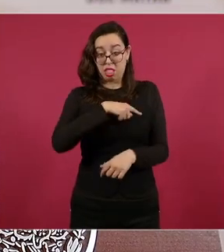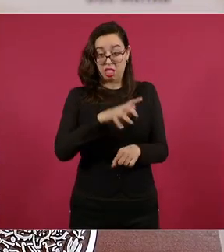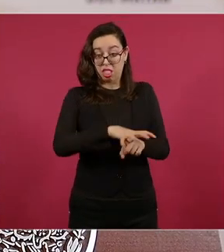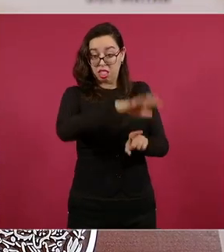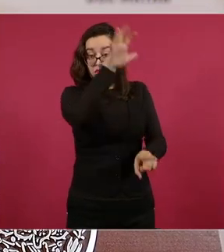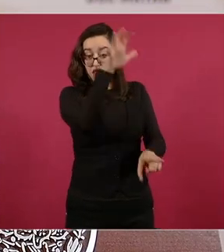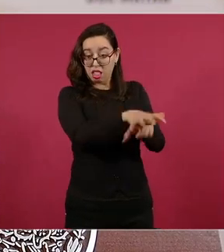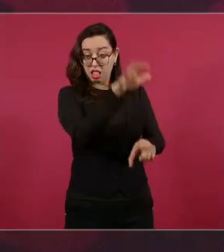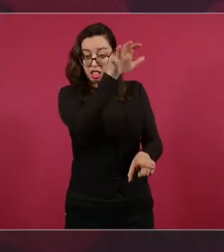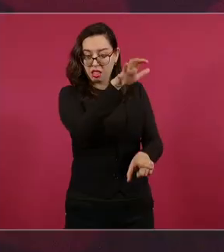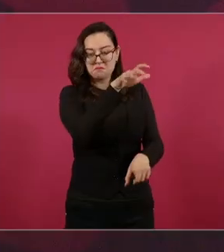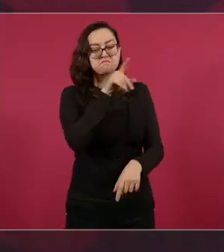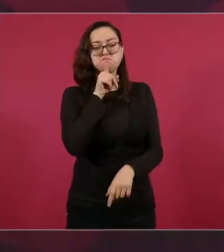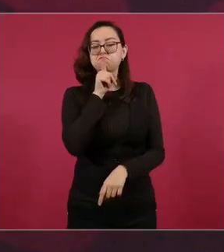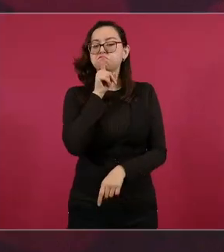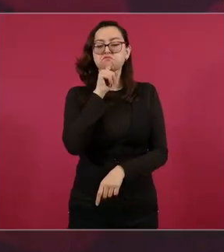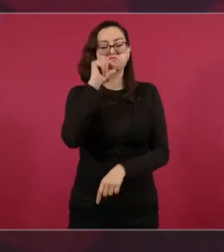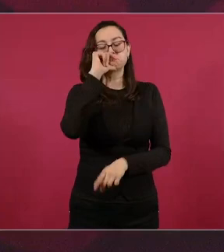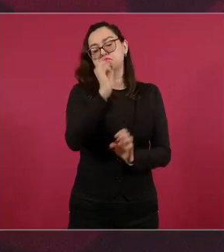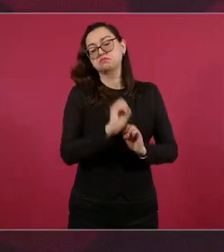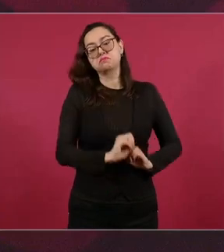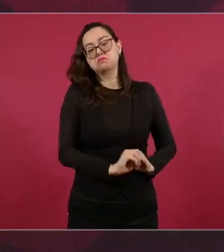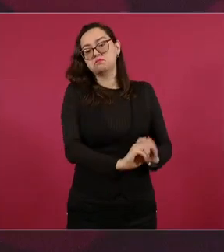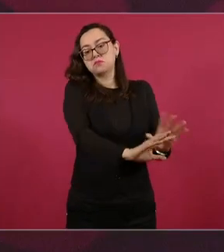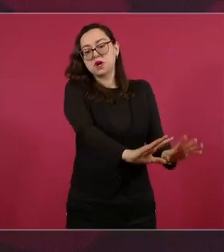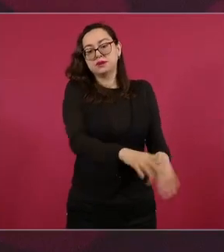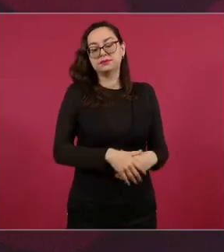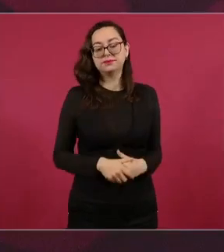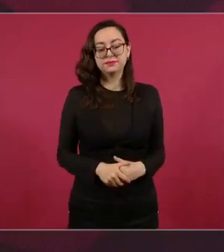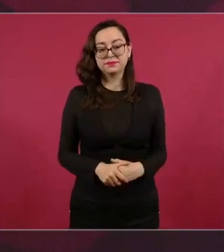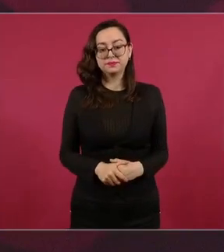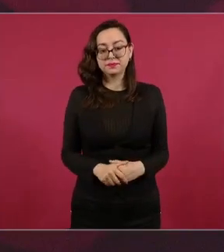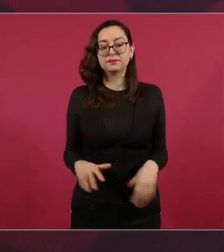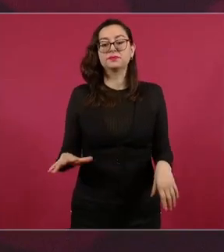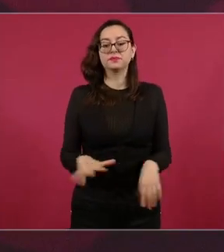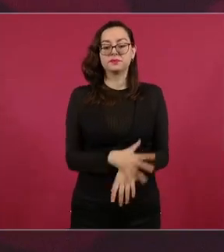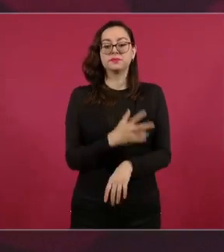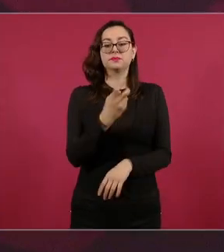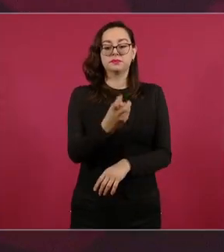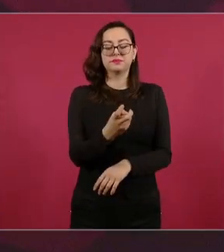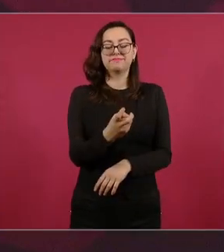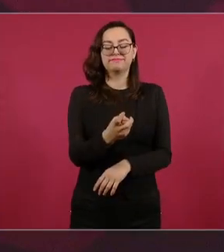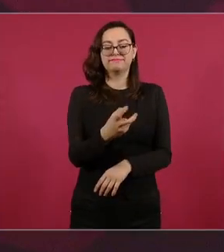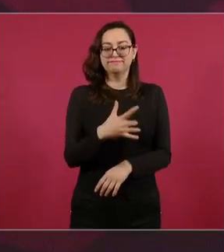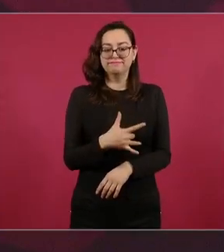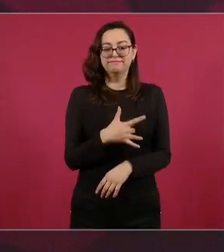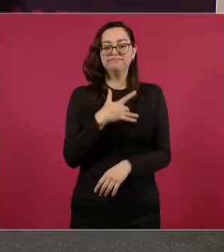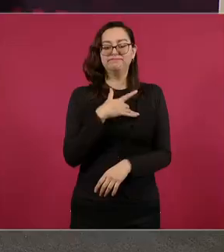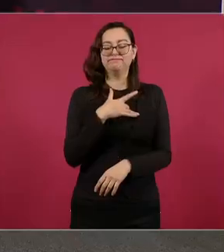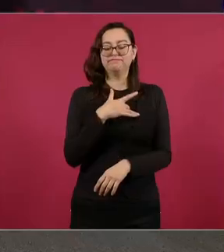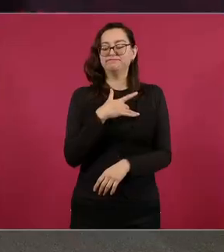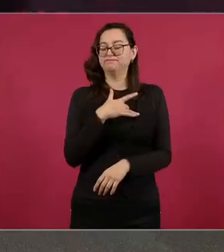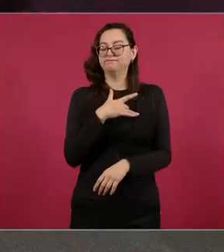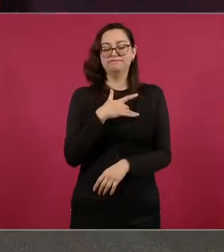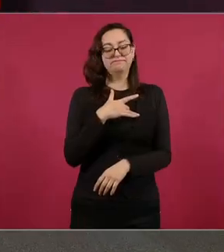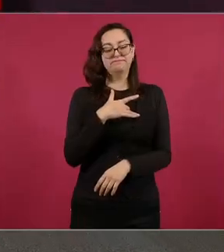no va a haber represión. Por eso lamenté mucho lo que